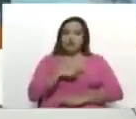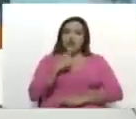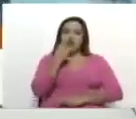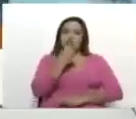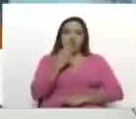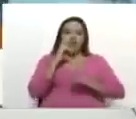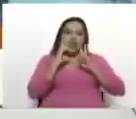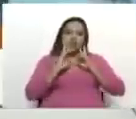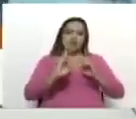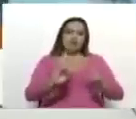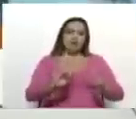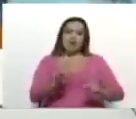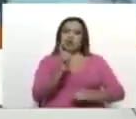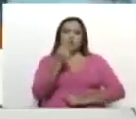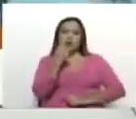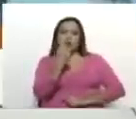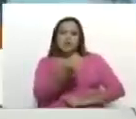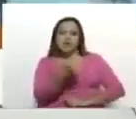limpia